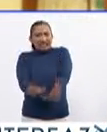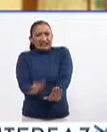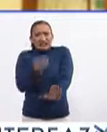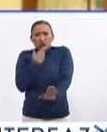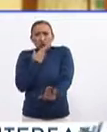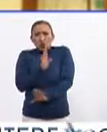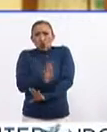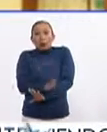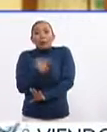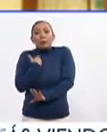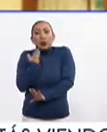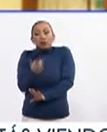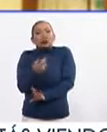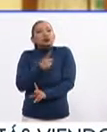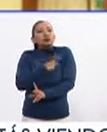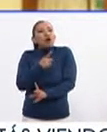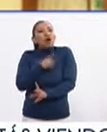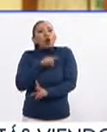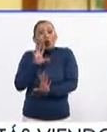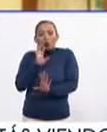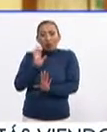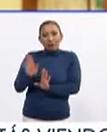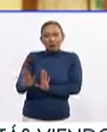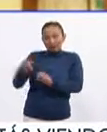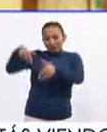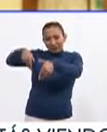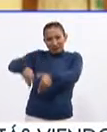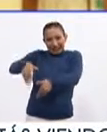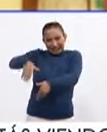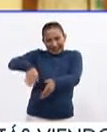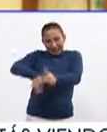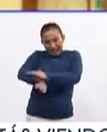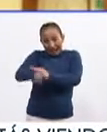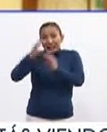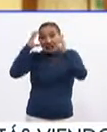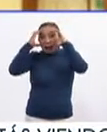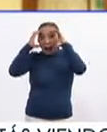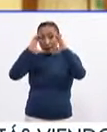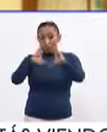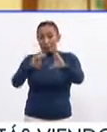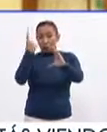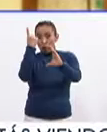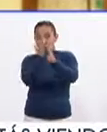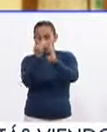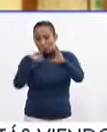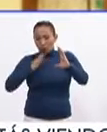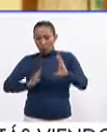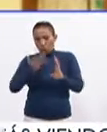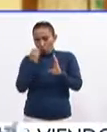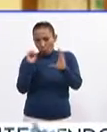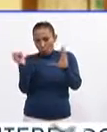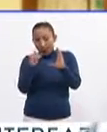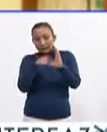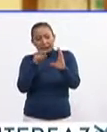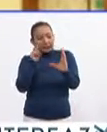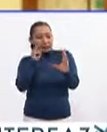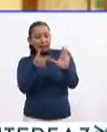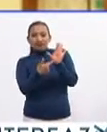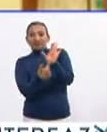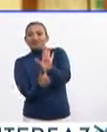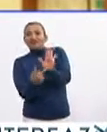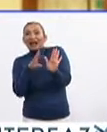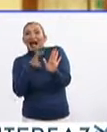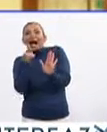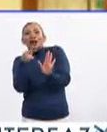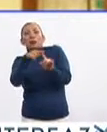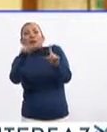y bueno, aunque solamente se conservó la cabeza, pues nos permiten hablar que